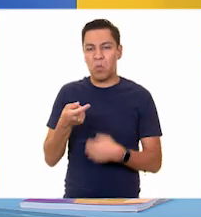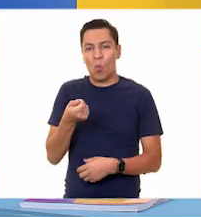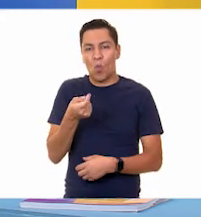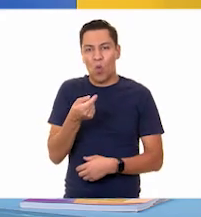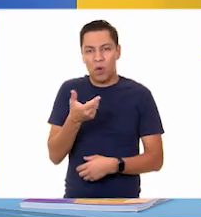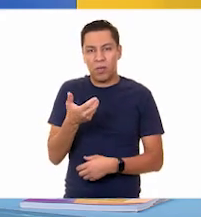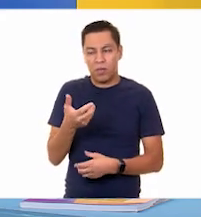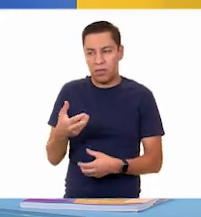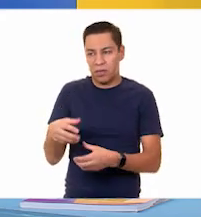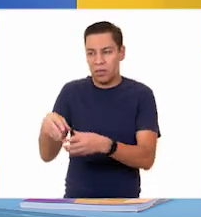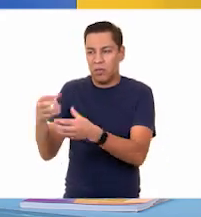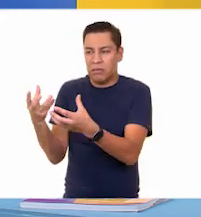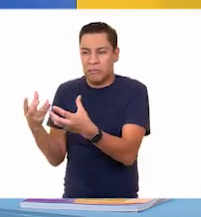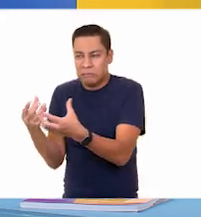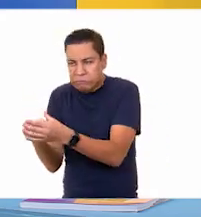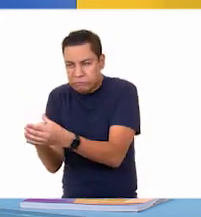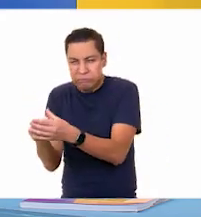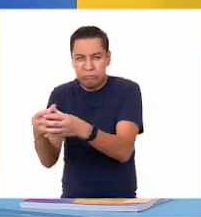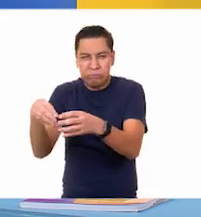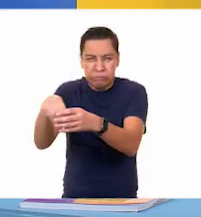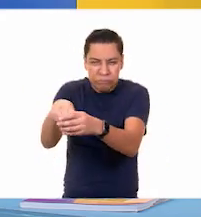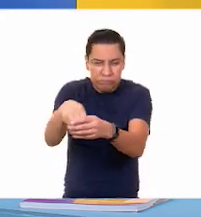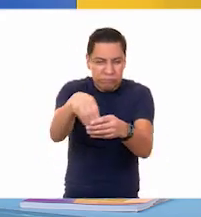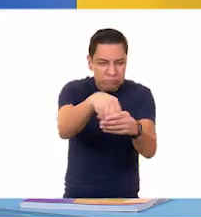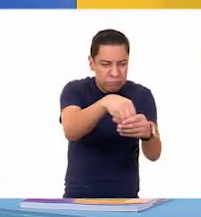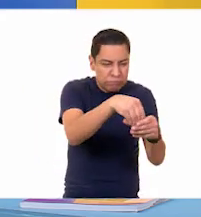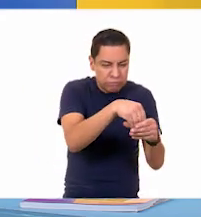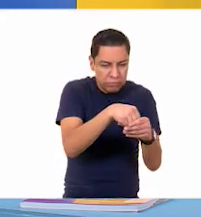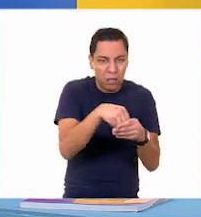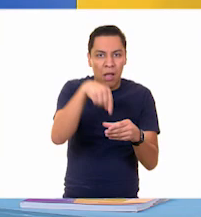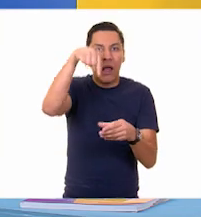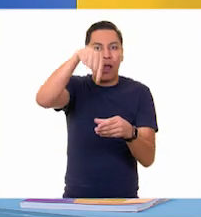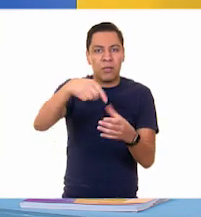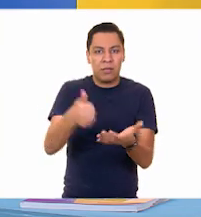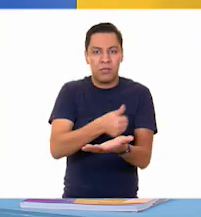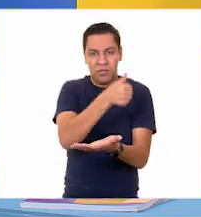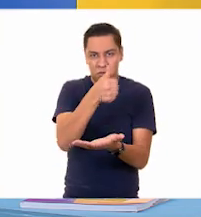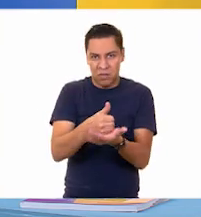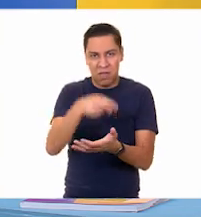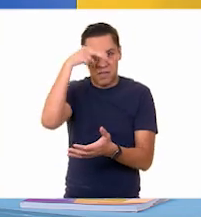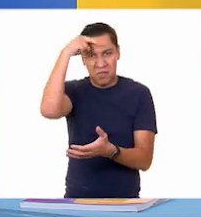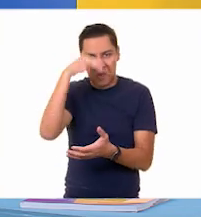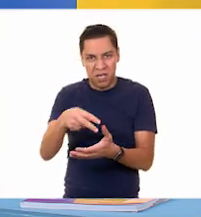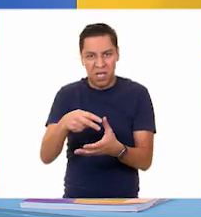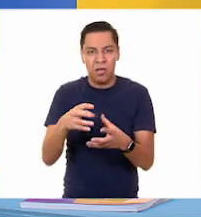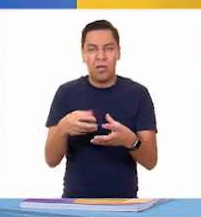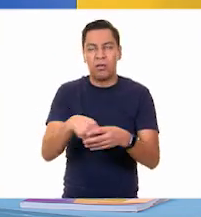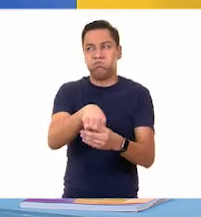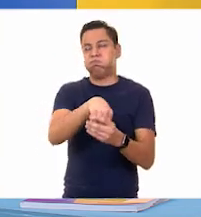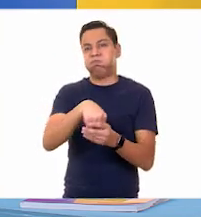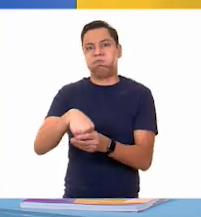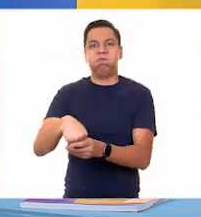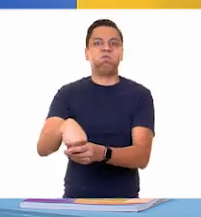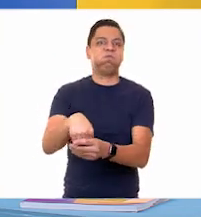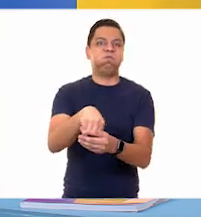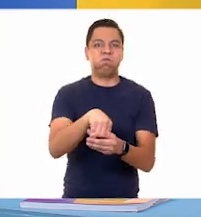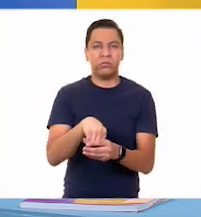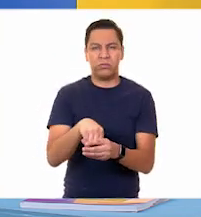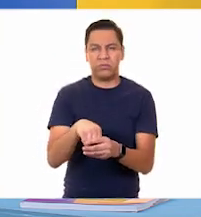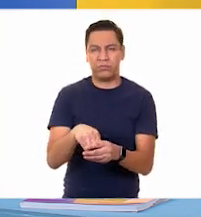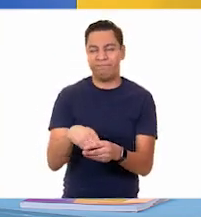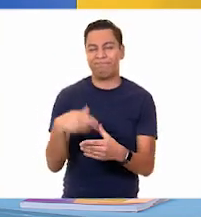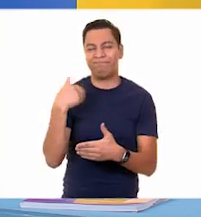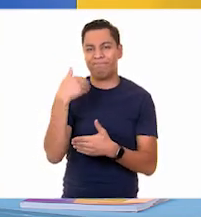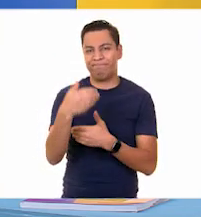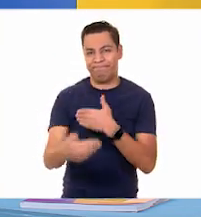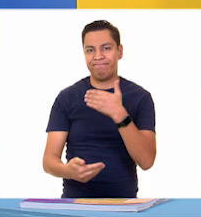recursos naturales, así como las tecnologías utilizadas para su explotación y los hábitos de consumo, todo eso ejerce